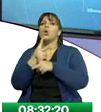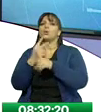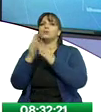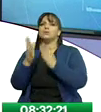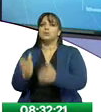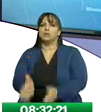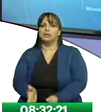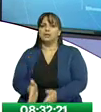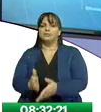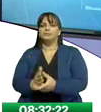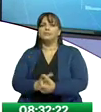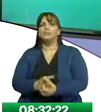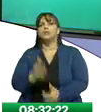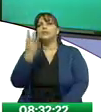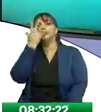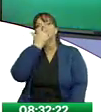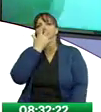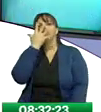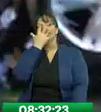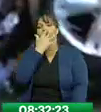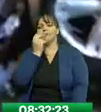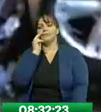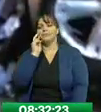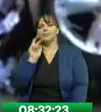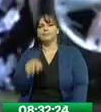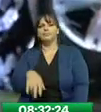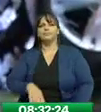Concordia. Veamos.